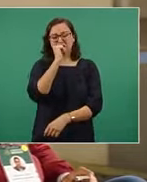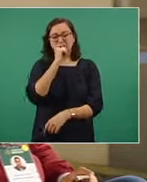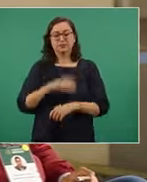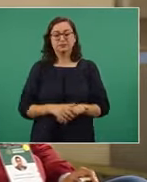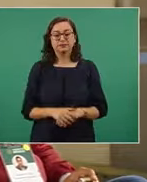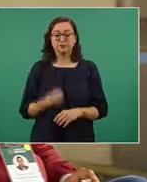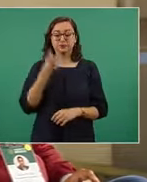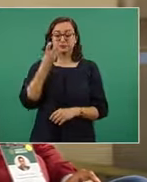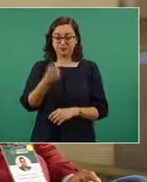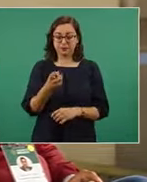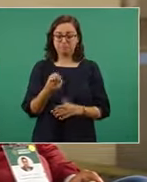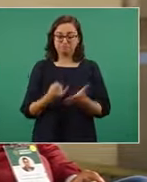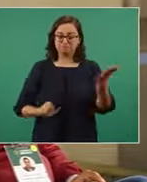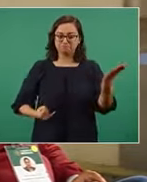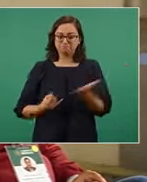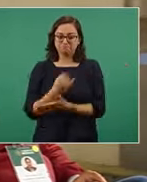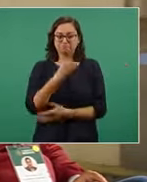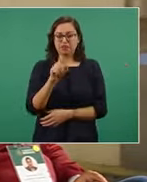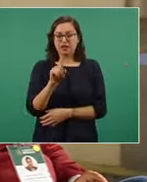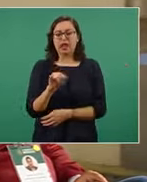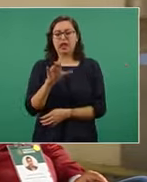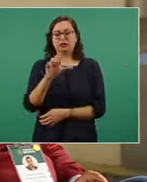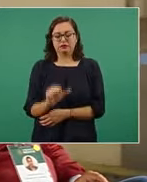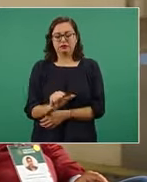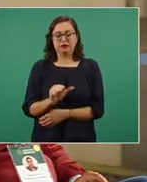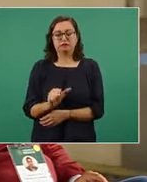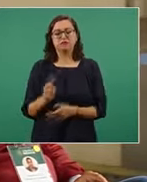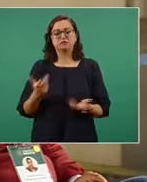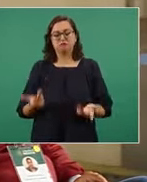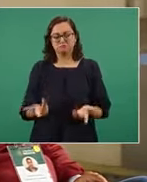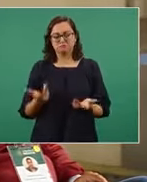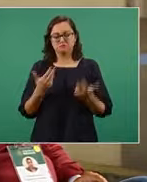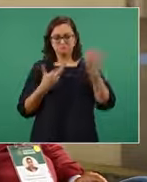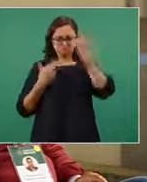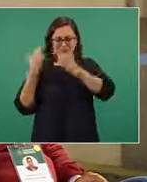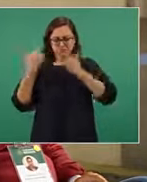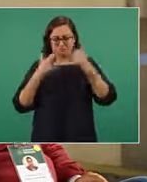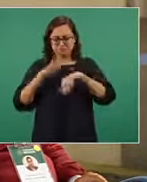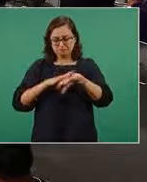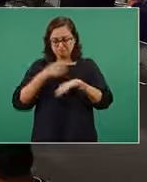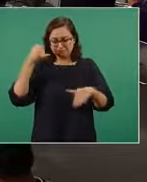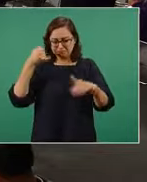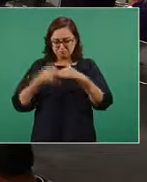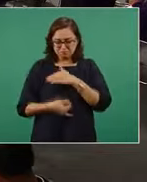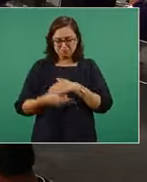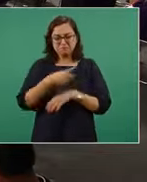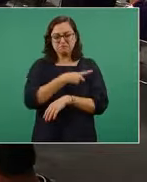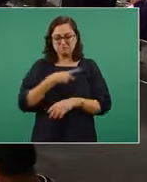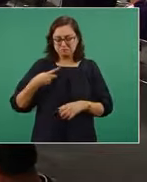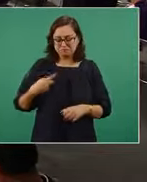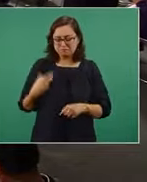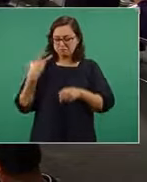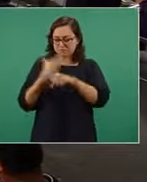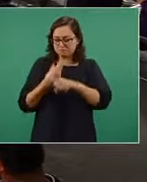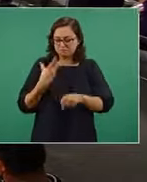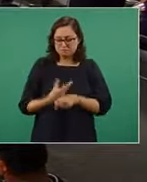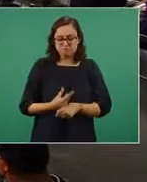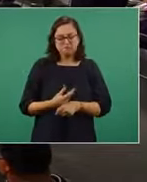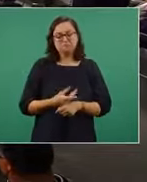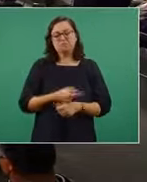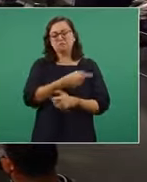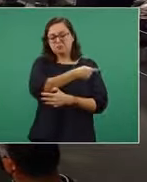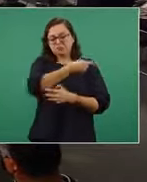sin duda ética, afirman los intelectuales, analizada de forma extensiva, debe ser adecuada por sus argumentos a la